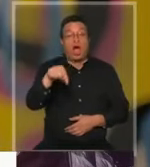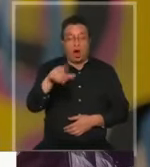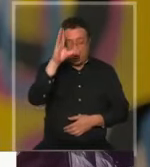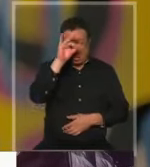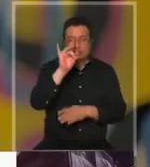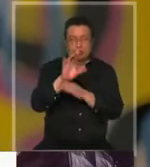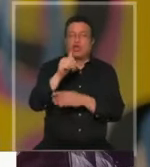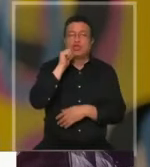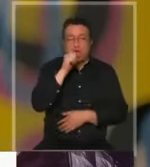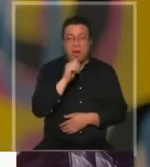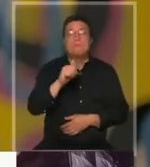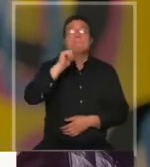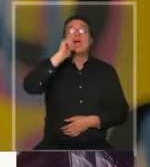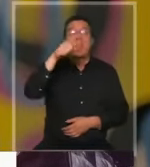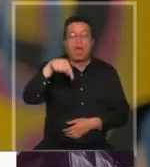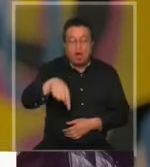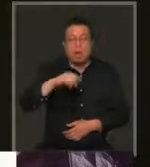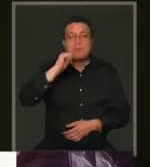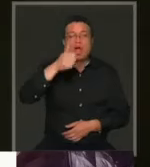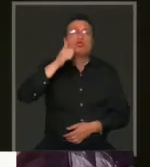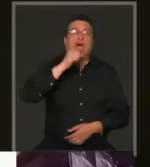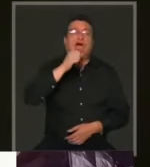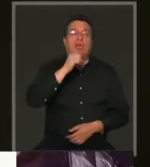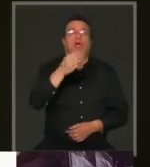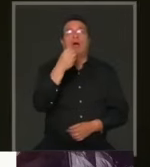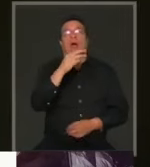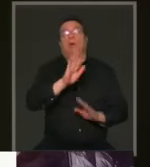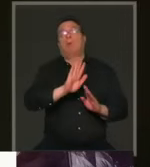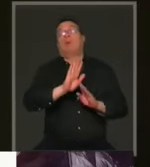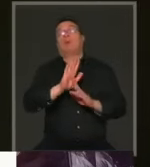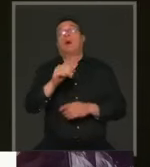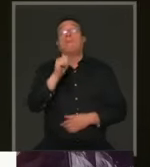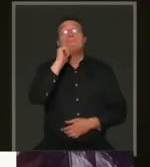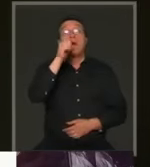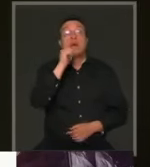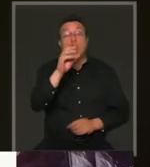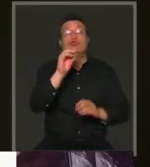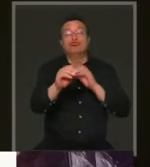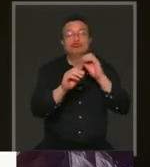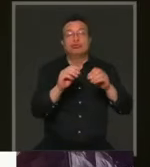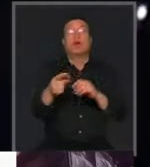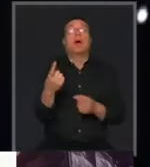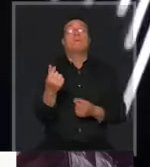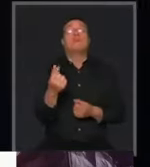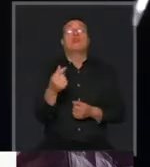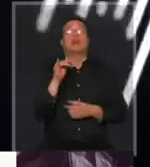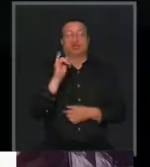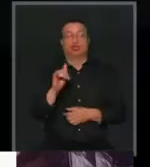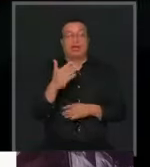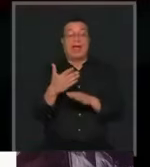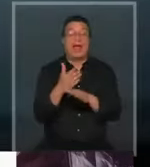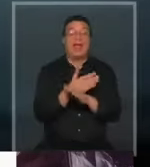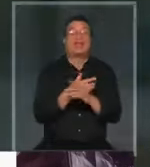plata, mañana está la plata, y así todos los días. Finalmente sobre la plata mañana va a estar. Lo de la plata va a estar antes de la